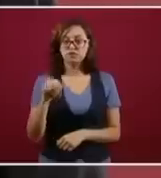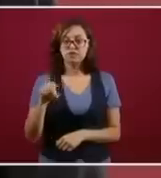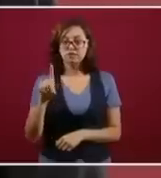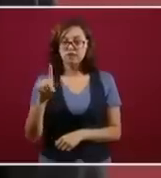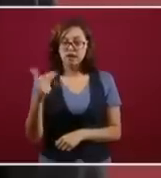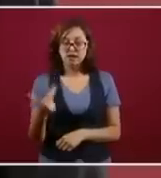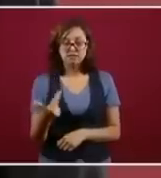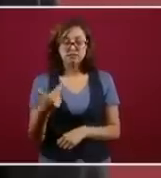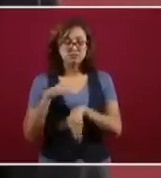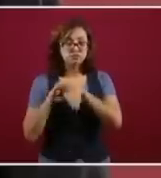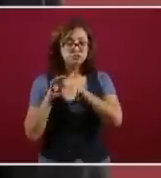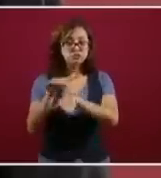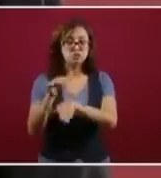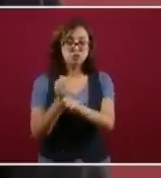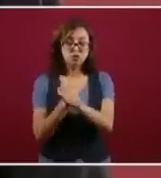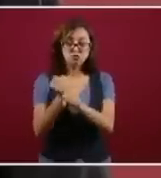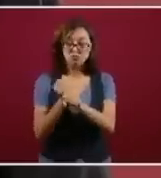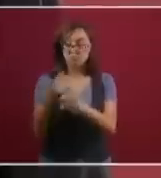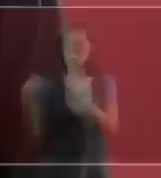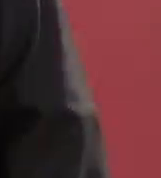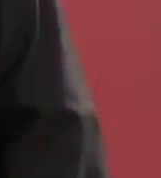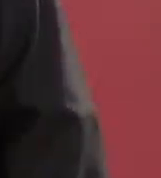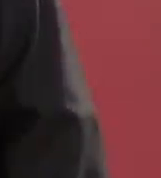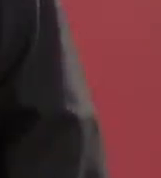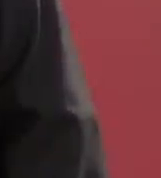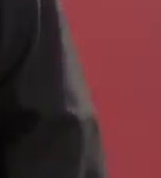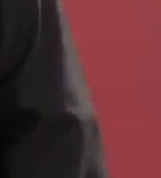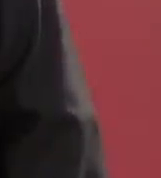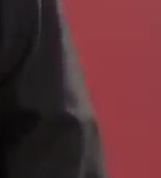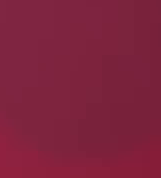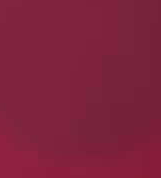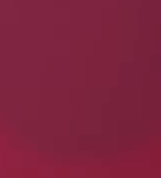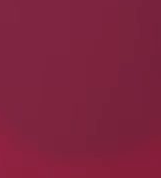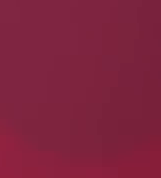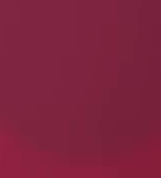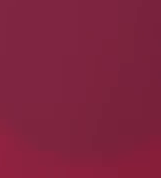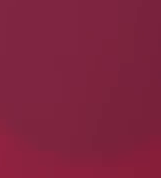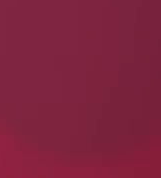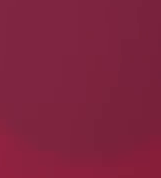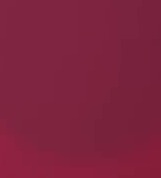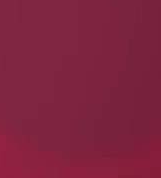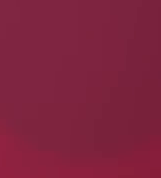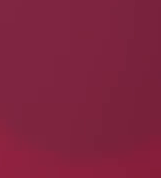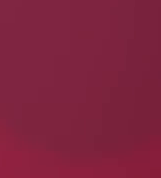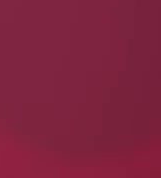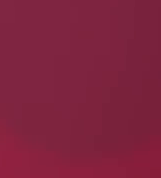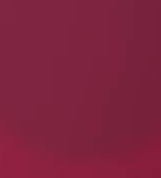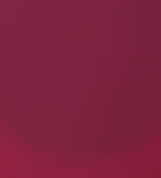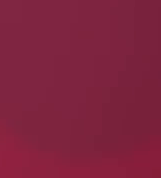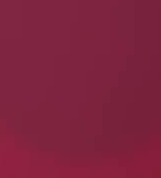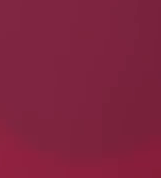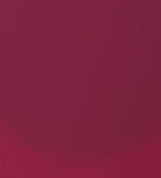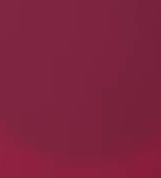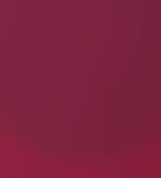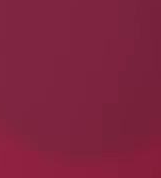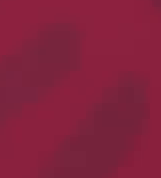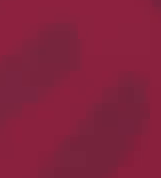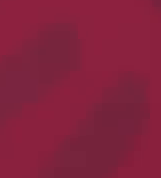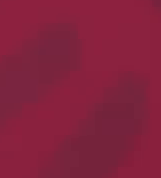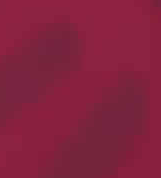humanos en el tiempo que llevamos por violación de derechos